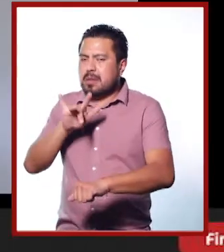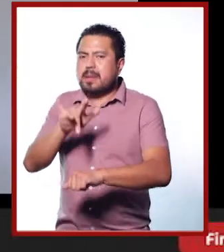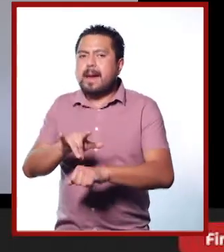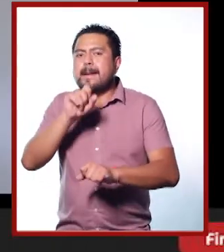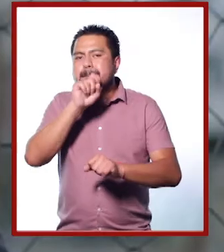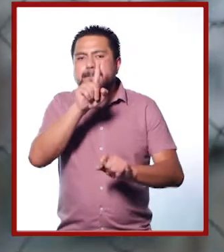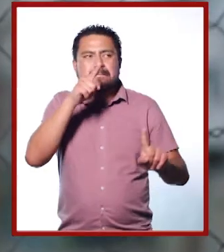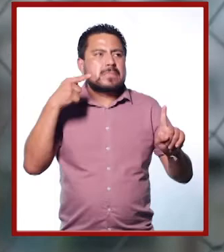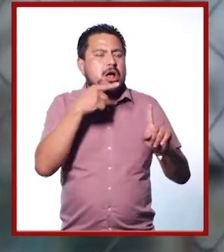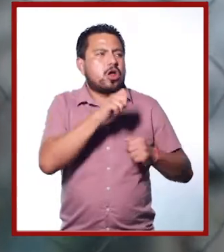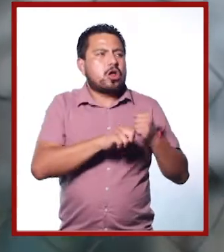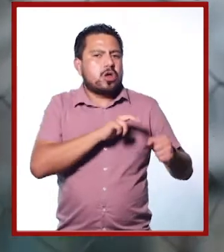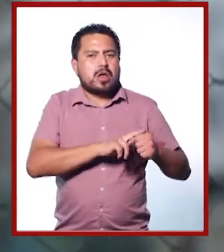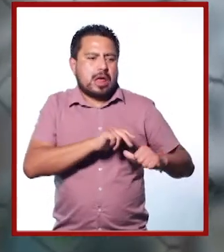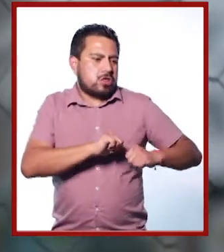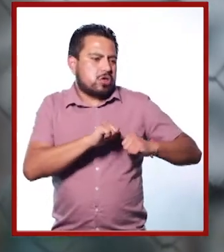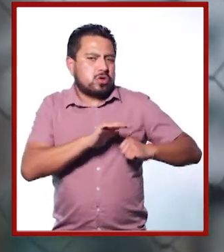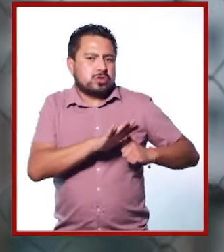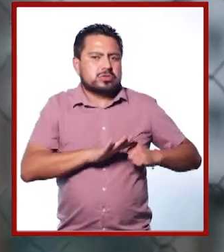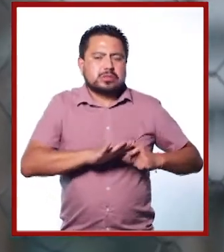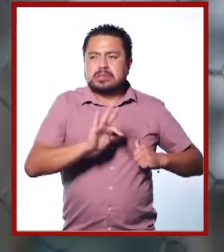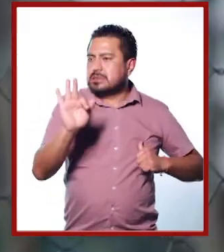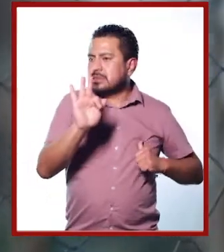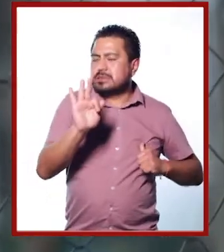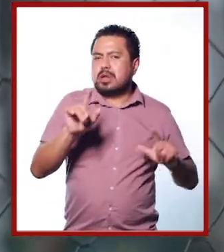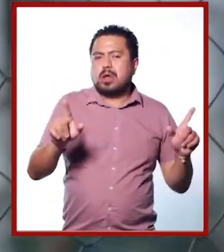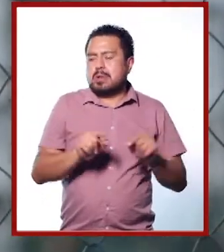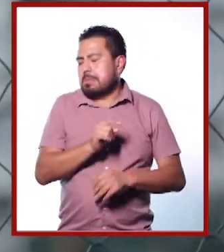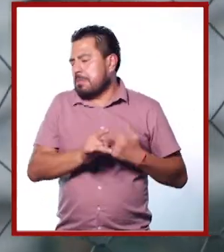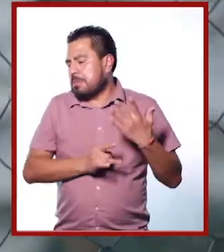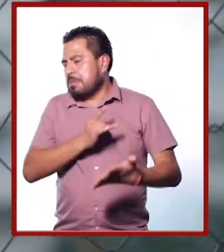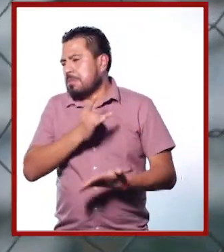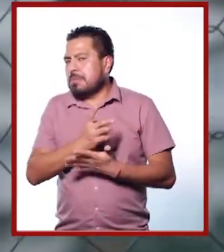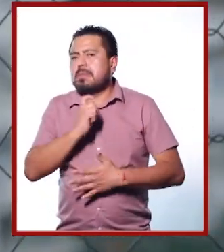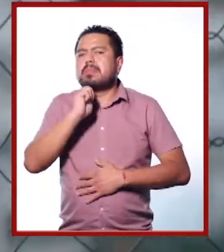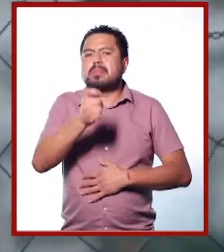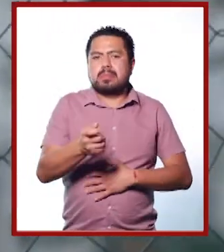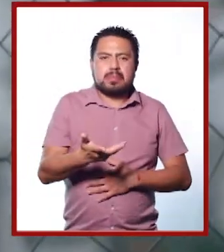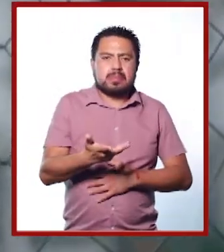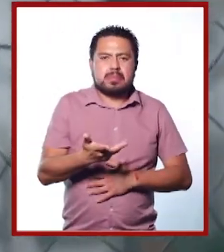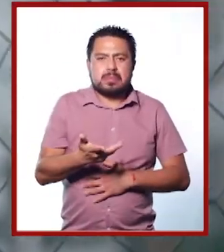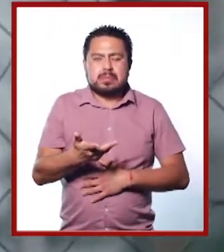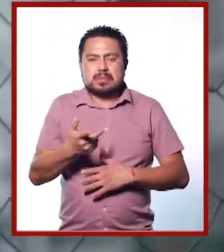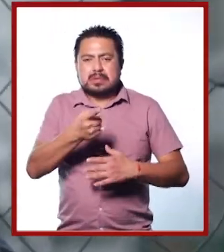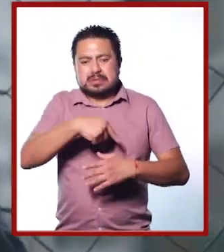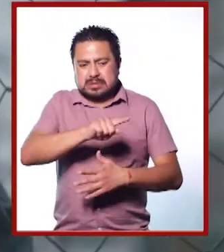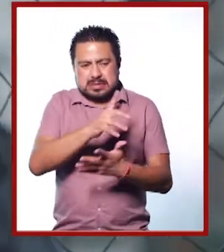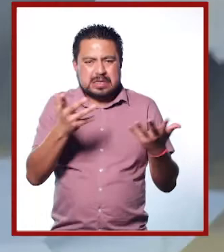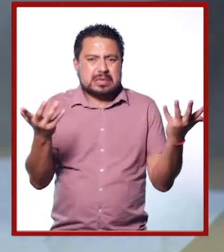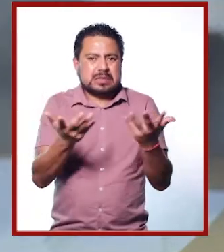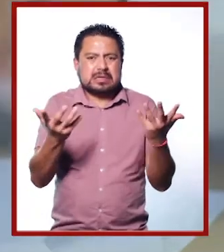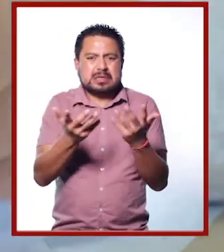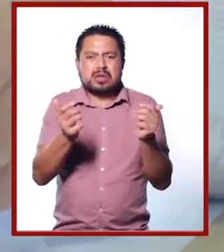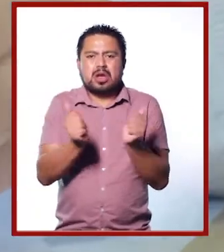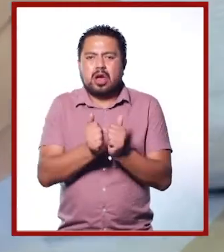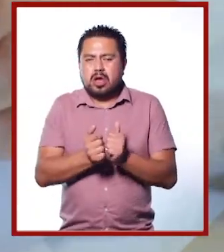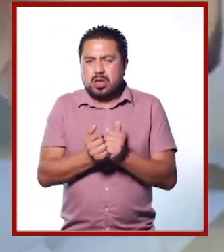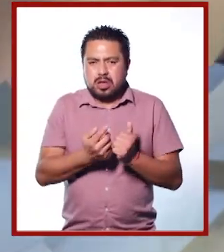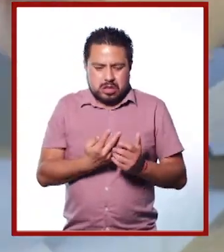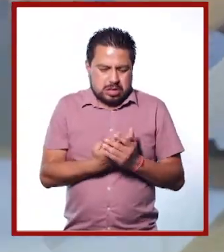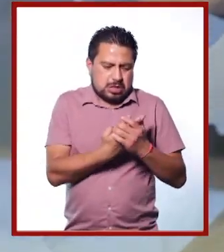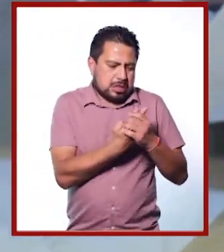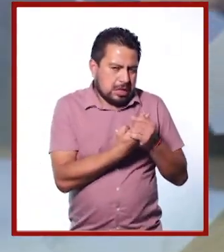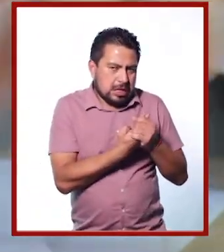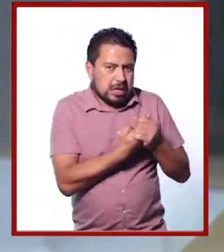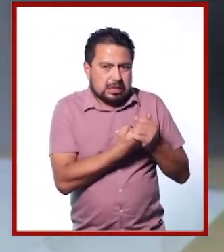afrontar, incluso los retos normal del adolescente, ¿no? A lo mejor simplemente, pues hicieron tercias en